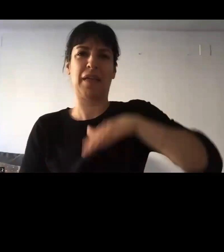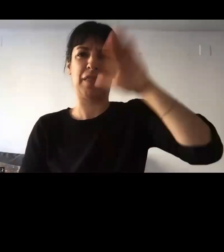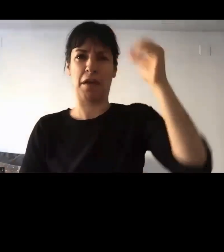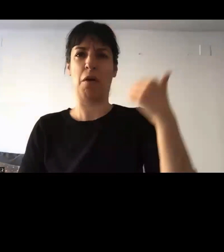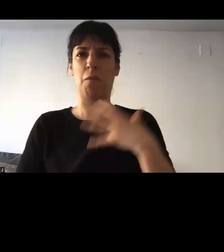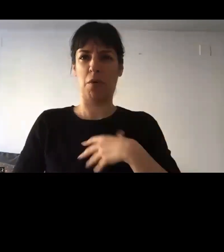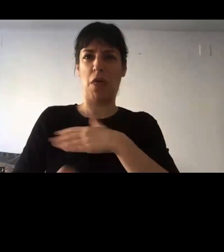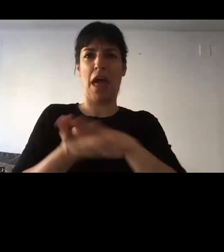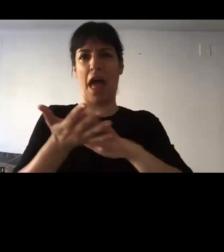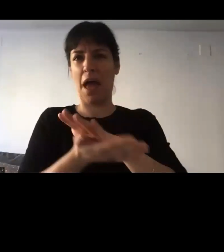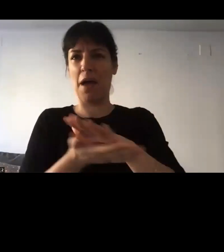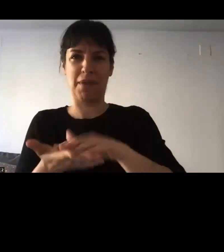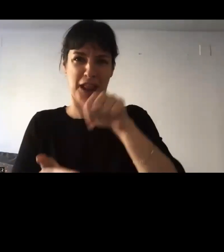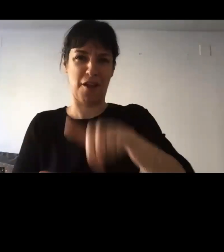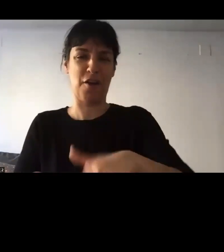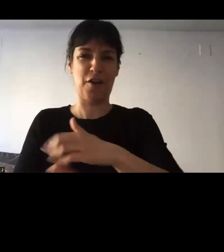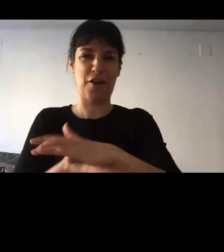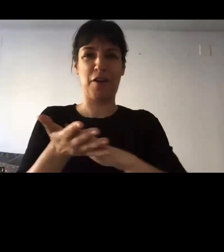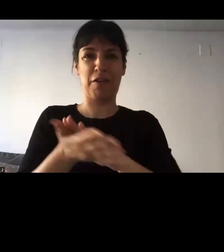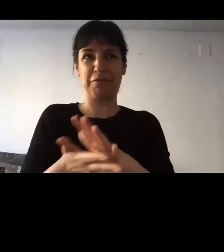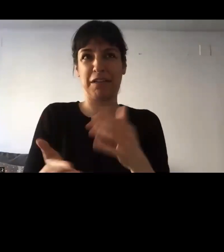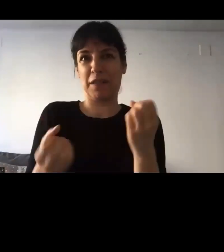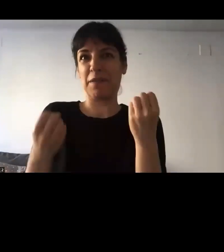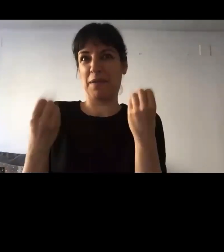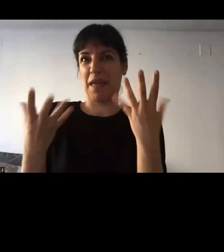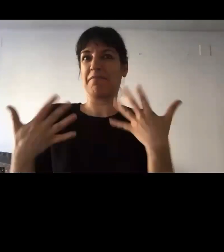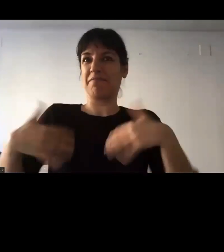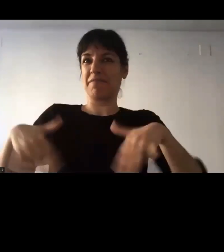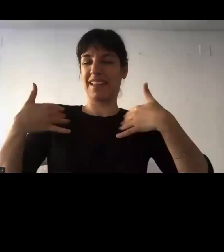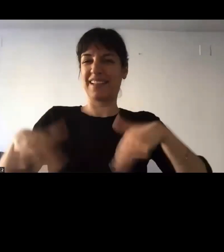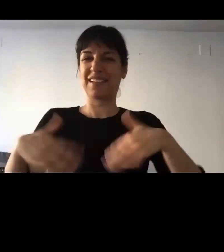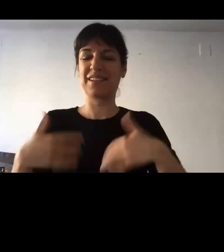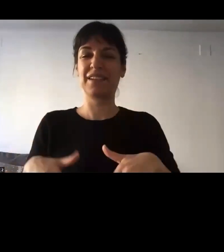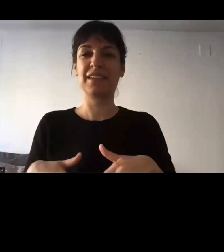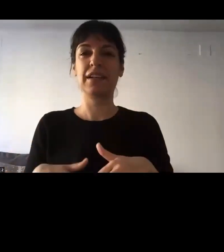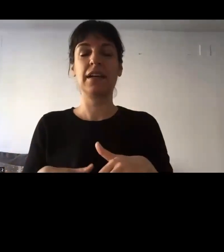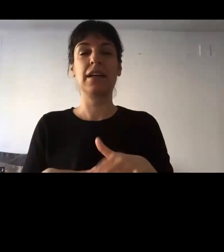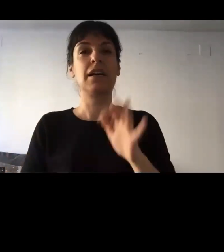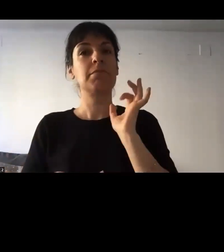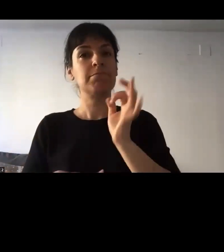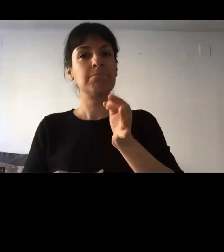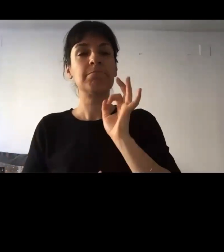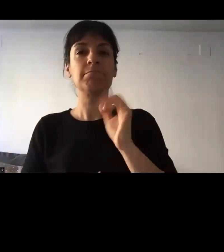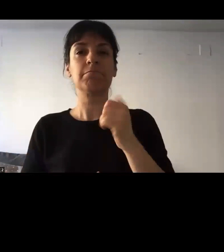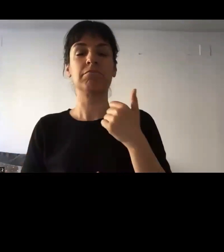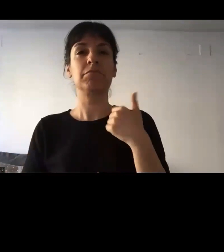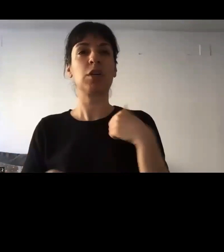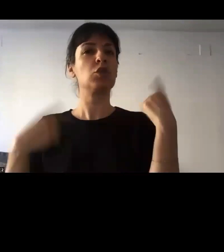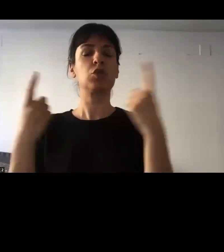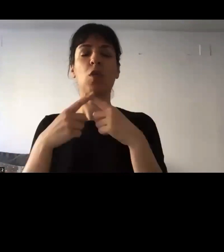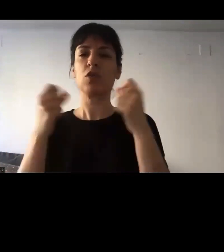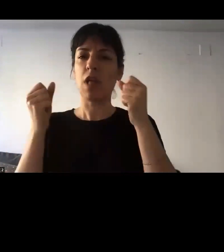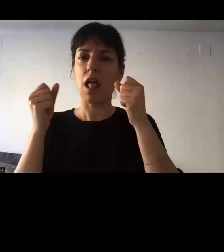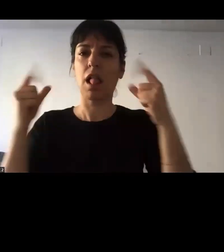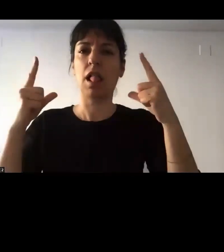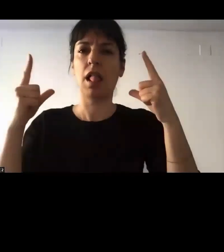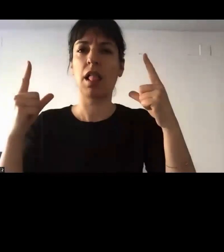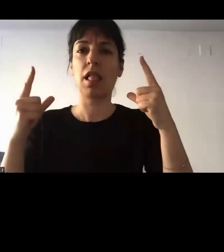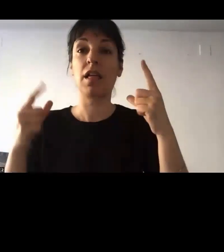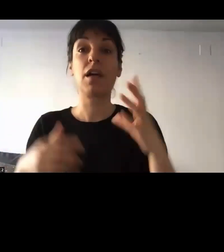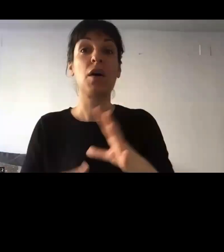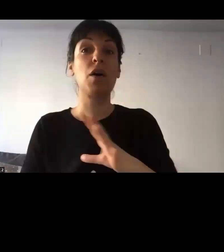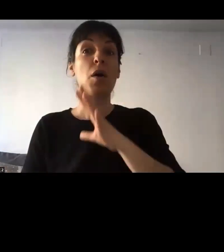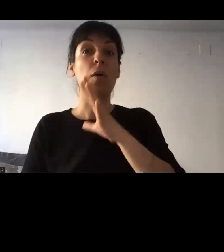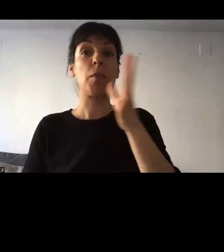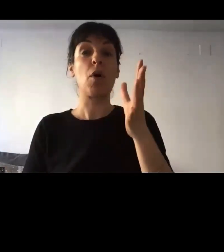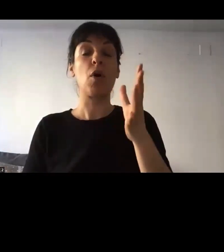vosotros hoy. Así que, bueno, por ese lado me alegro. Pero sí que es cierto que fue un descubrimiento para todos, porque al no esperarme y no